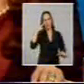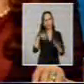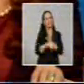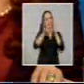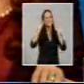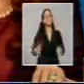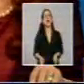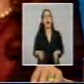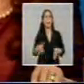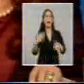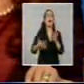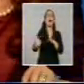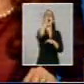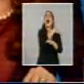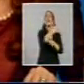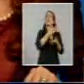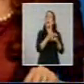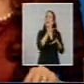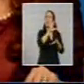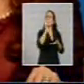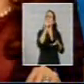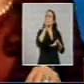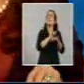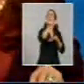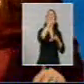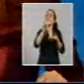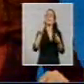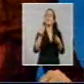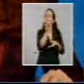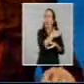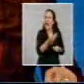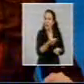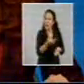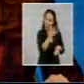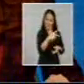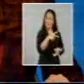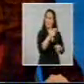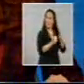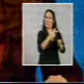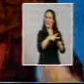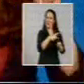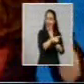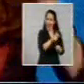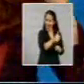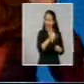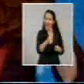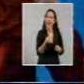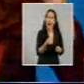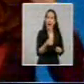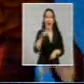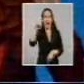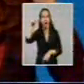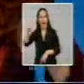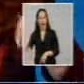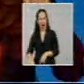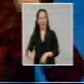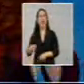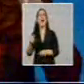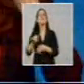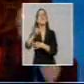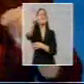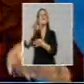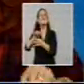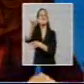¿Cuántos vuelos tenían antes cuando estaba en manos privadas? ¿Y cuántos vuelos tenemos ahora aquí